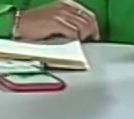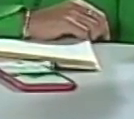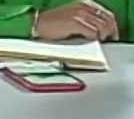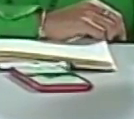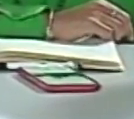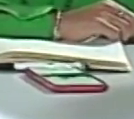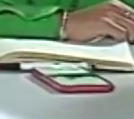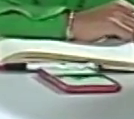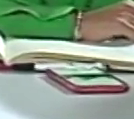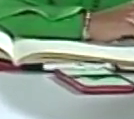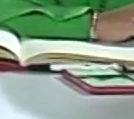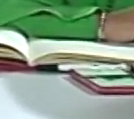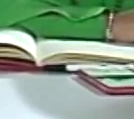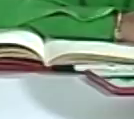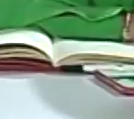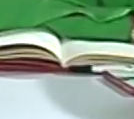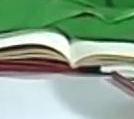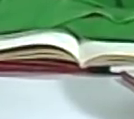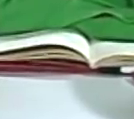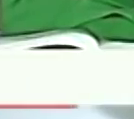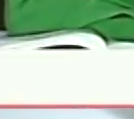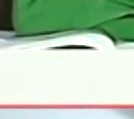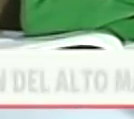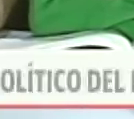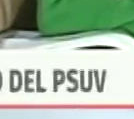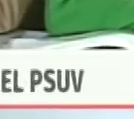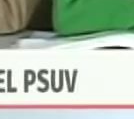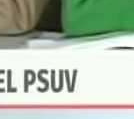intenso de estar al frente de las batallas